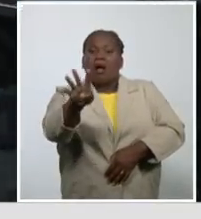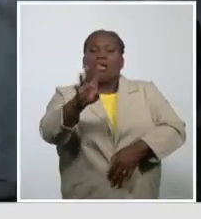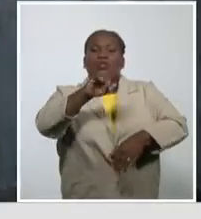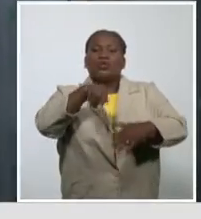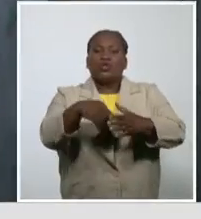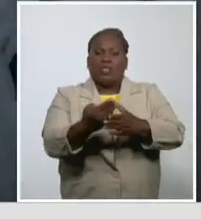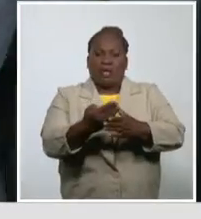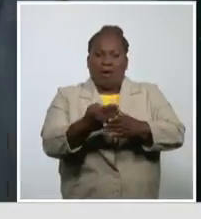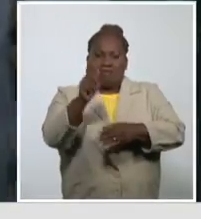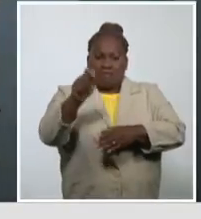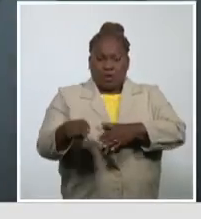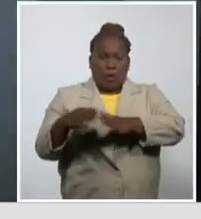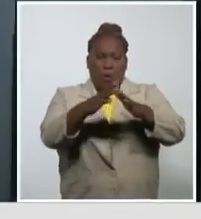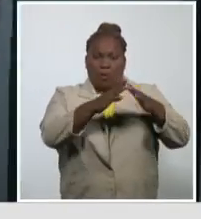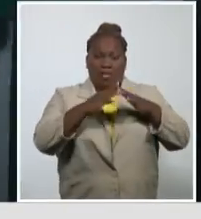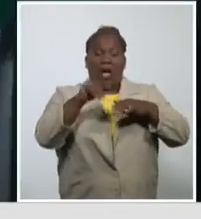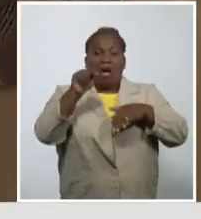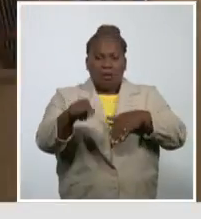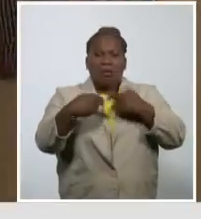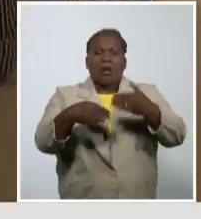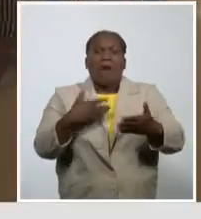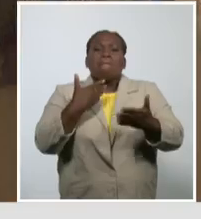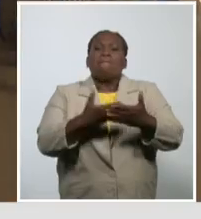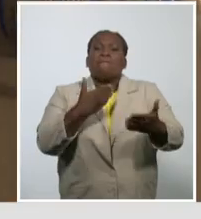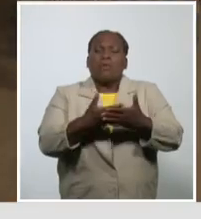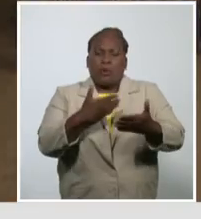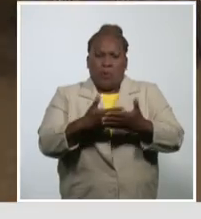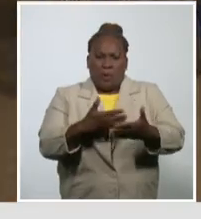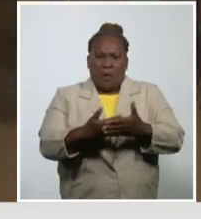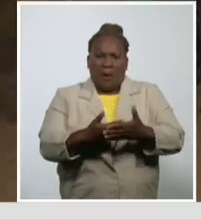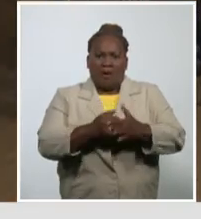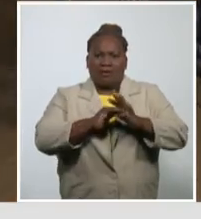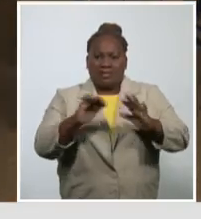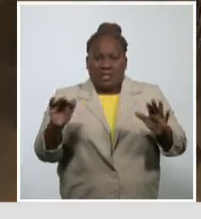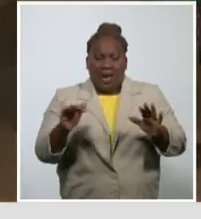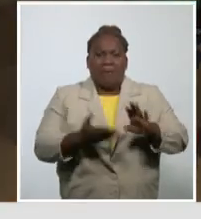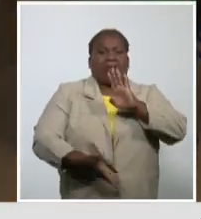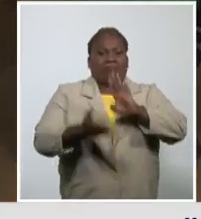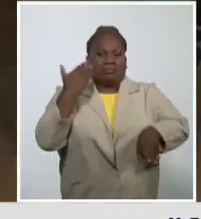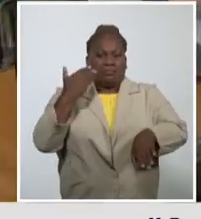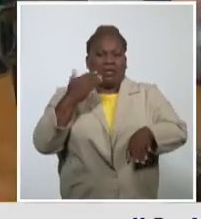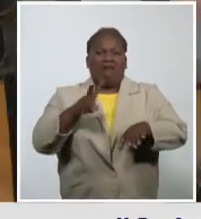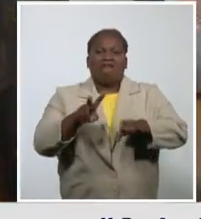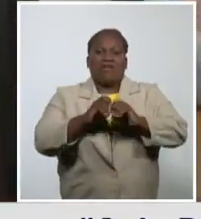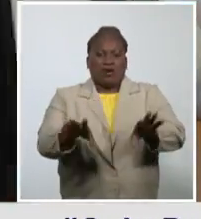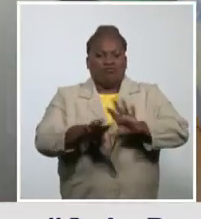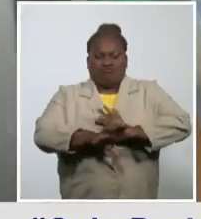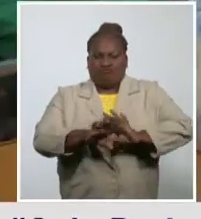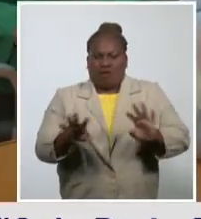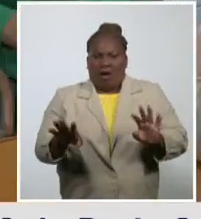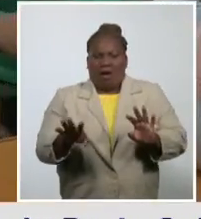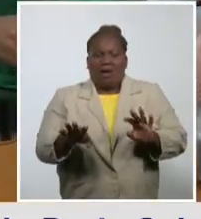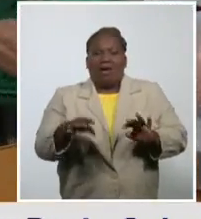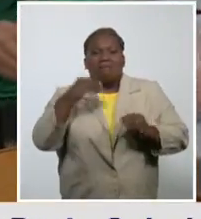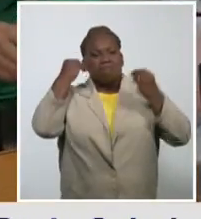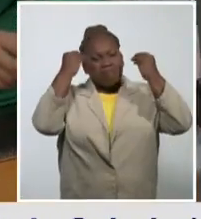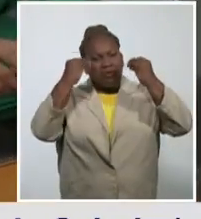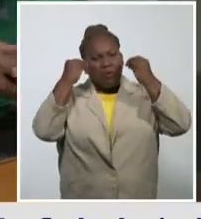los que se les realizarán nuevamente los exámenes para alcanzar el alta epidemiológica. Tensiones,